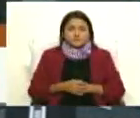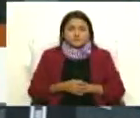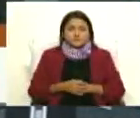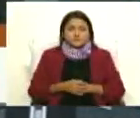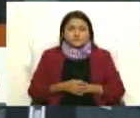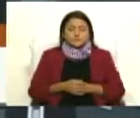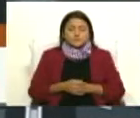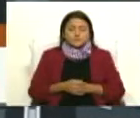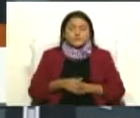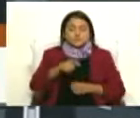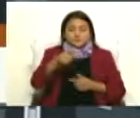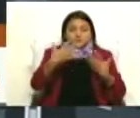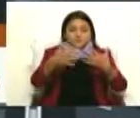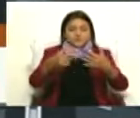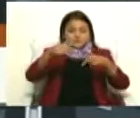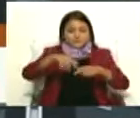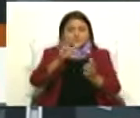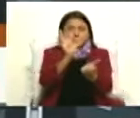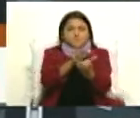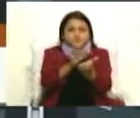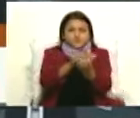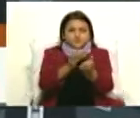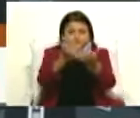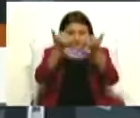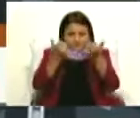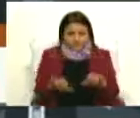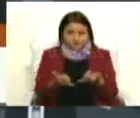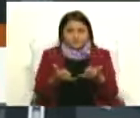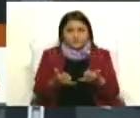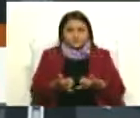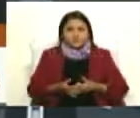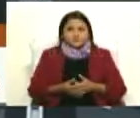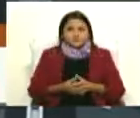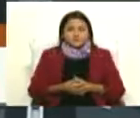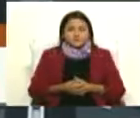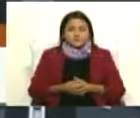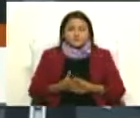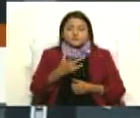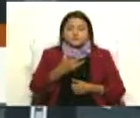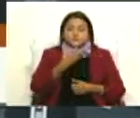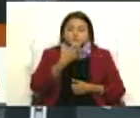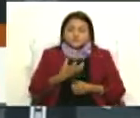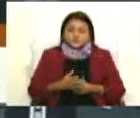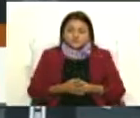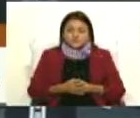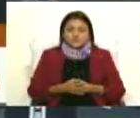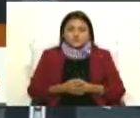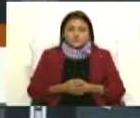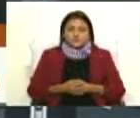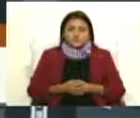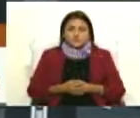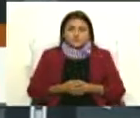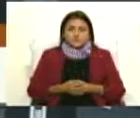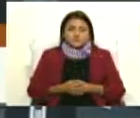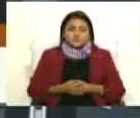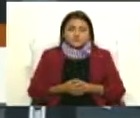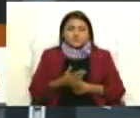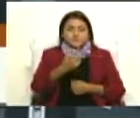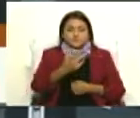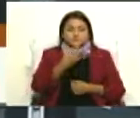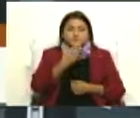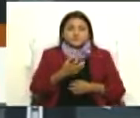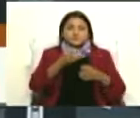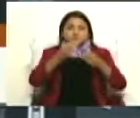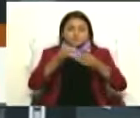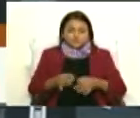Nueva Esparta, la hora llegó, es el 3 de diciembre, es el día 3 de diciembre, es